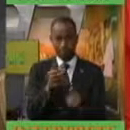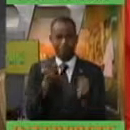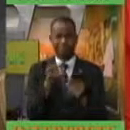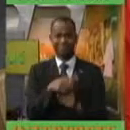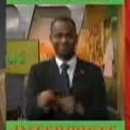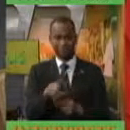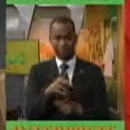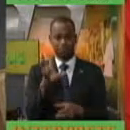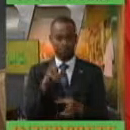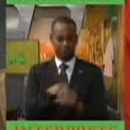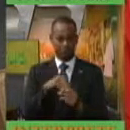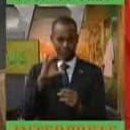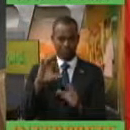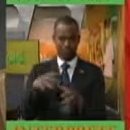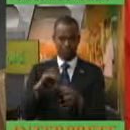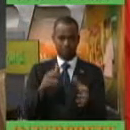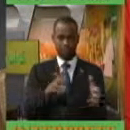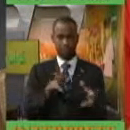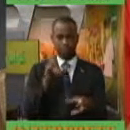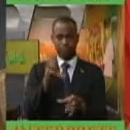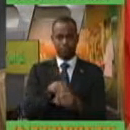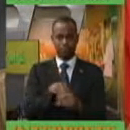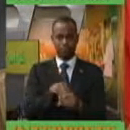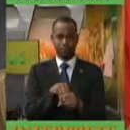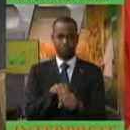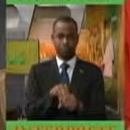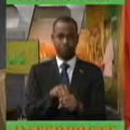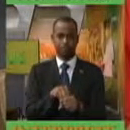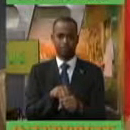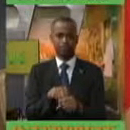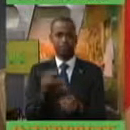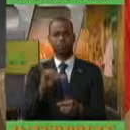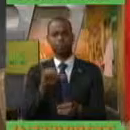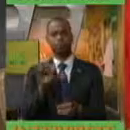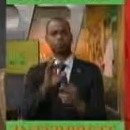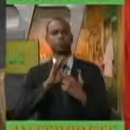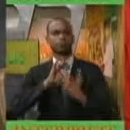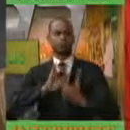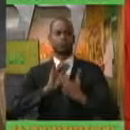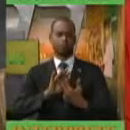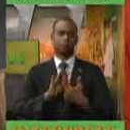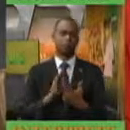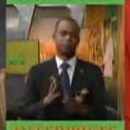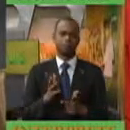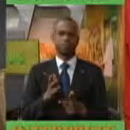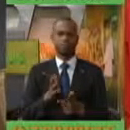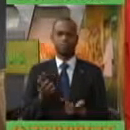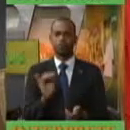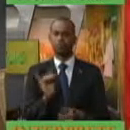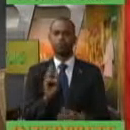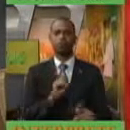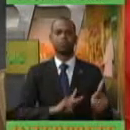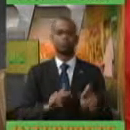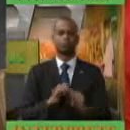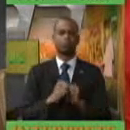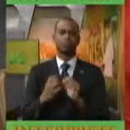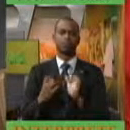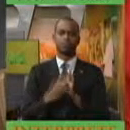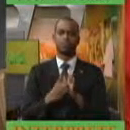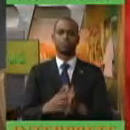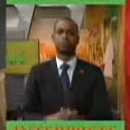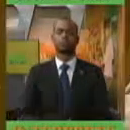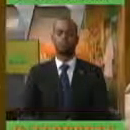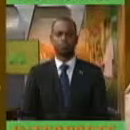ya dentro de sus partidos han tenido una posición, pero que lo hagan también representando a las personas con